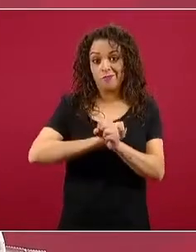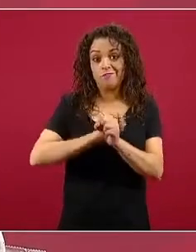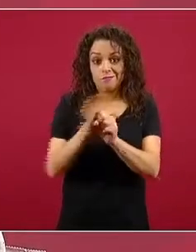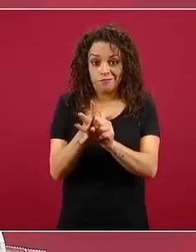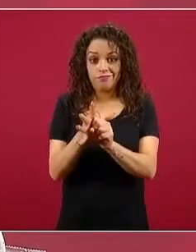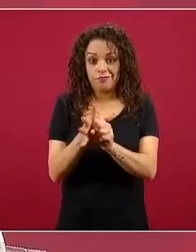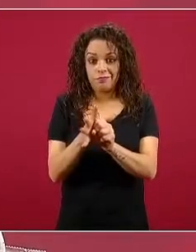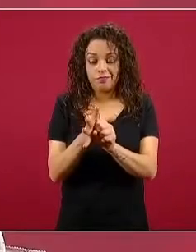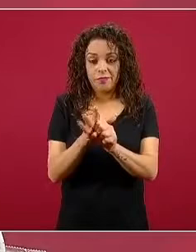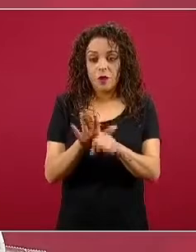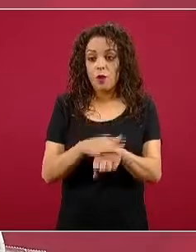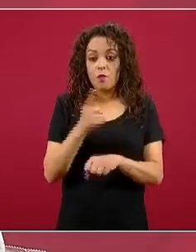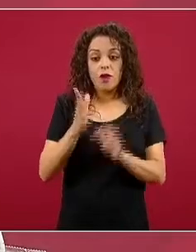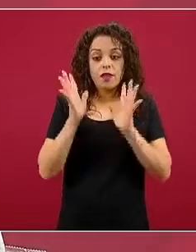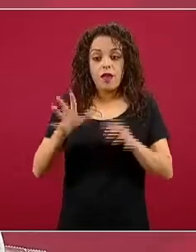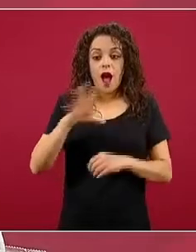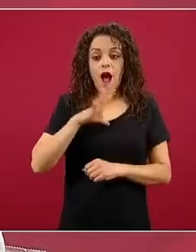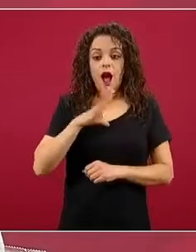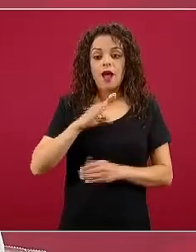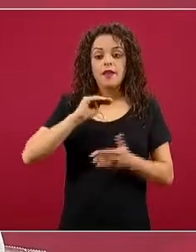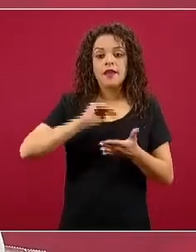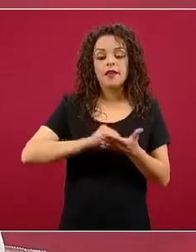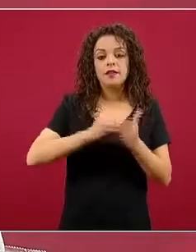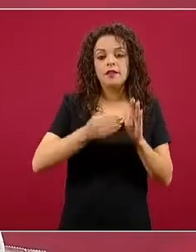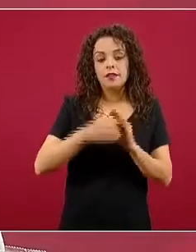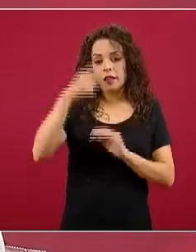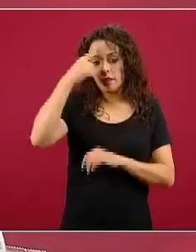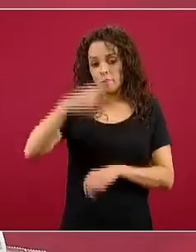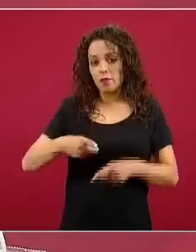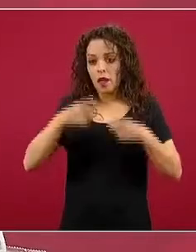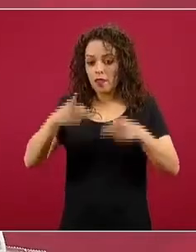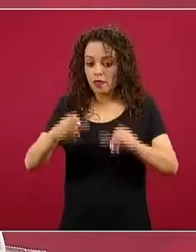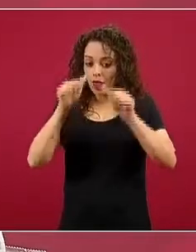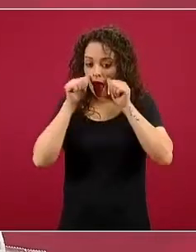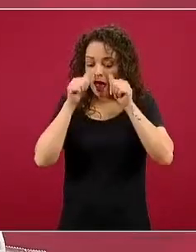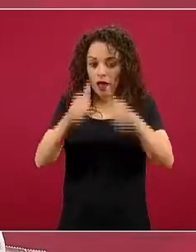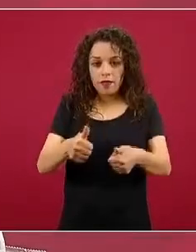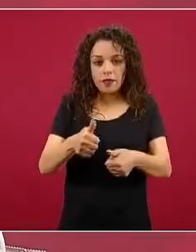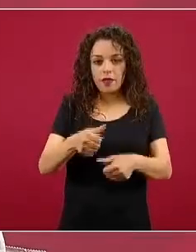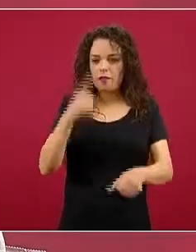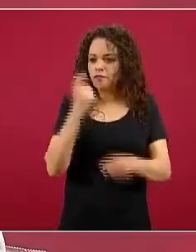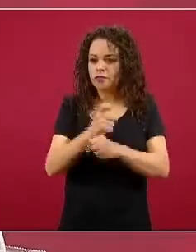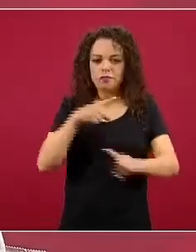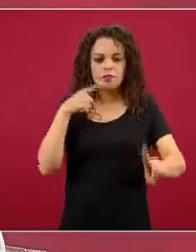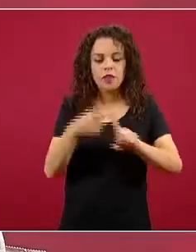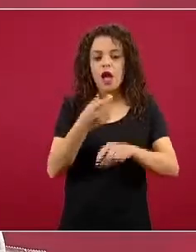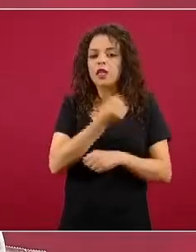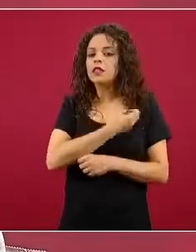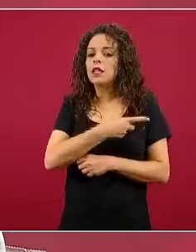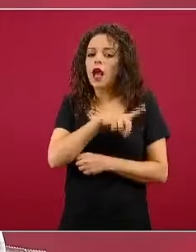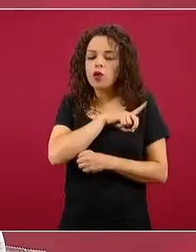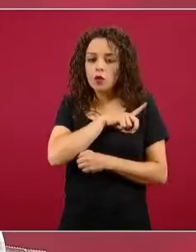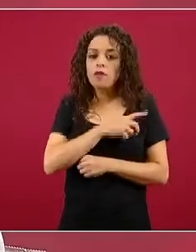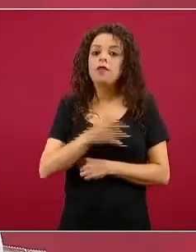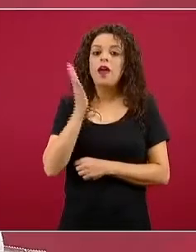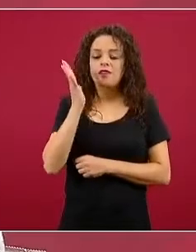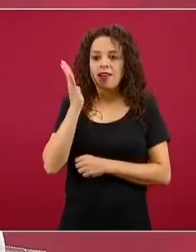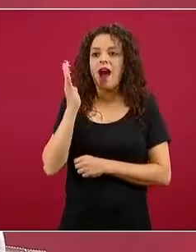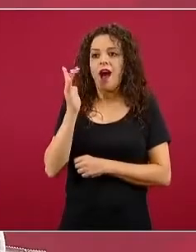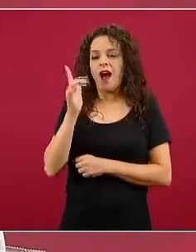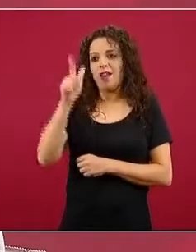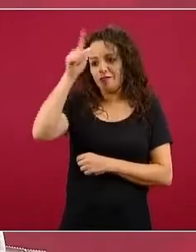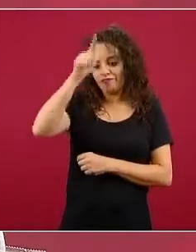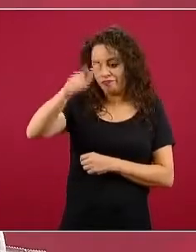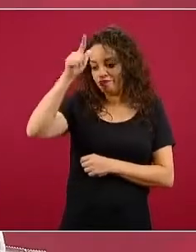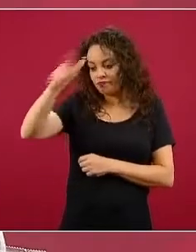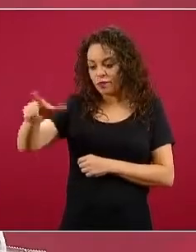vez implementada la estrategia de atención primaria de la salud, ha sido o se ha observado que las